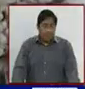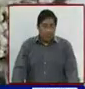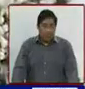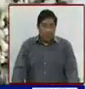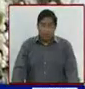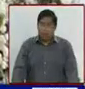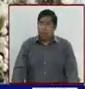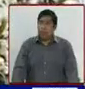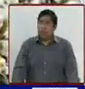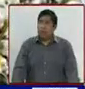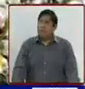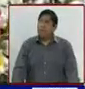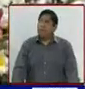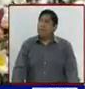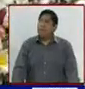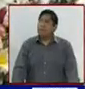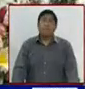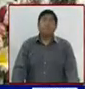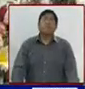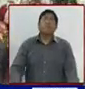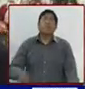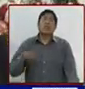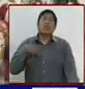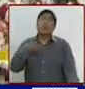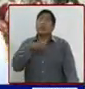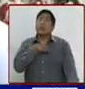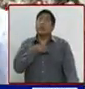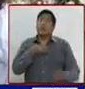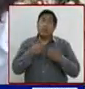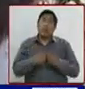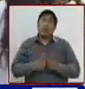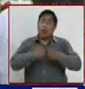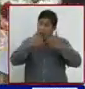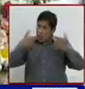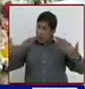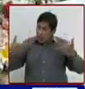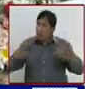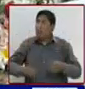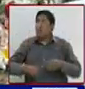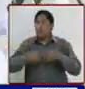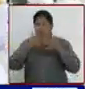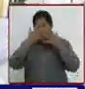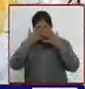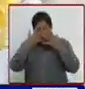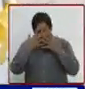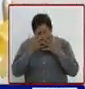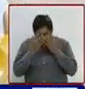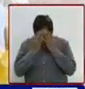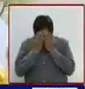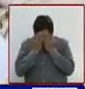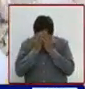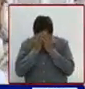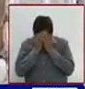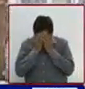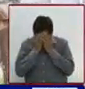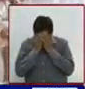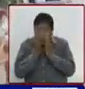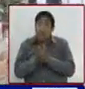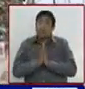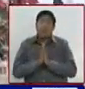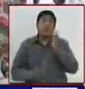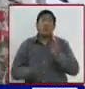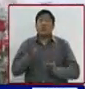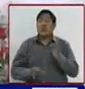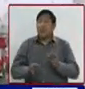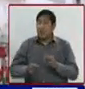Como hermano mayor, ¿no?, me siento muy apenado y muy aparte ya resignados, y pedimos justicia. Mediante nuestro abogado de